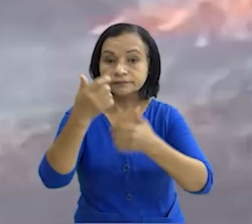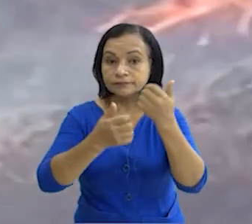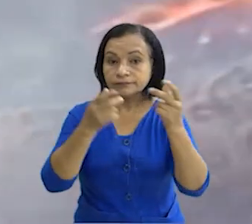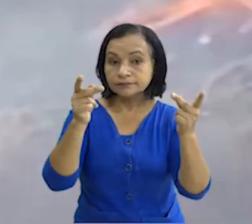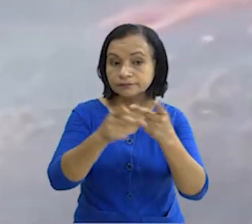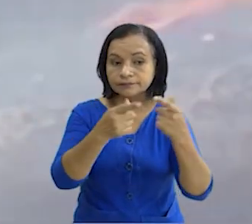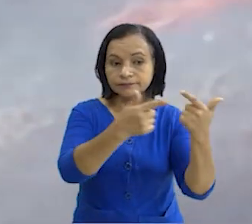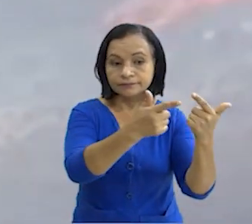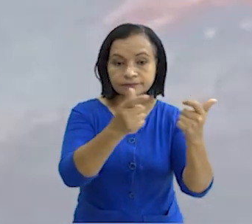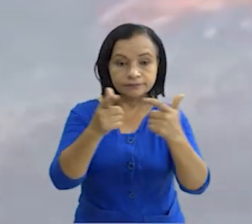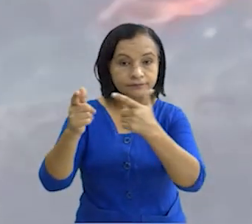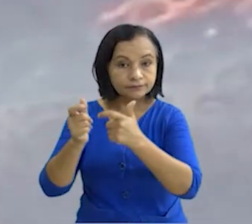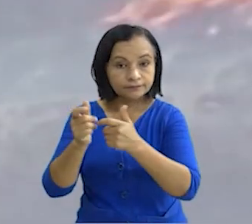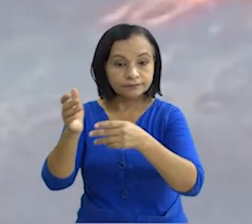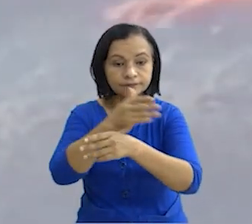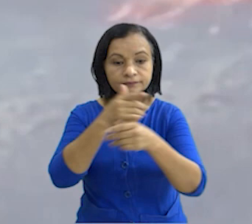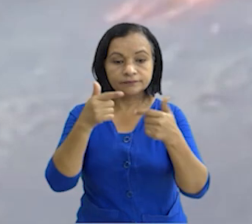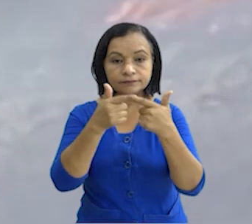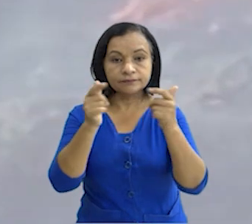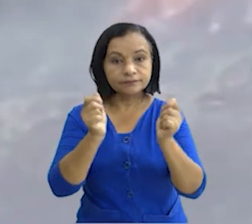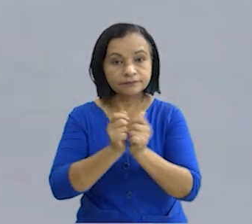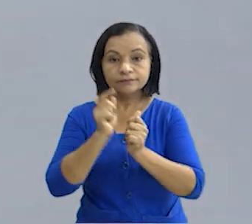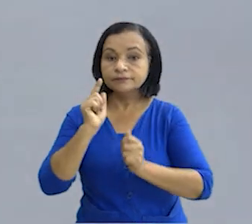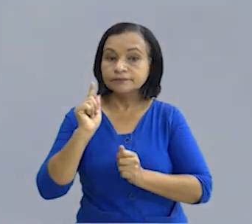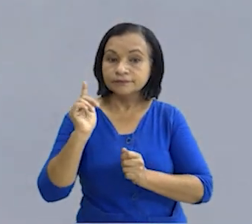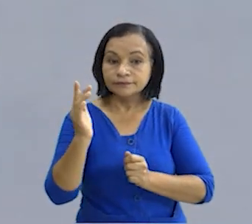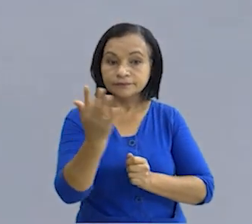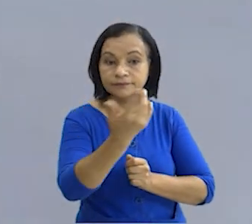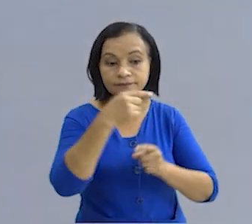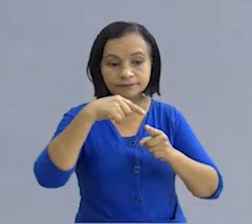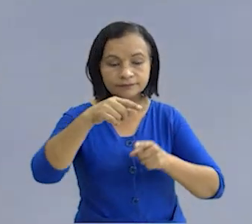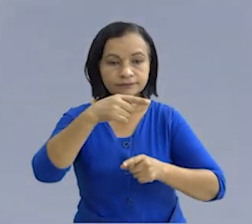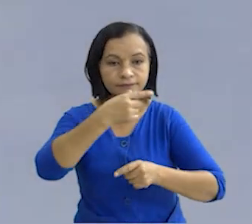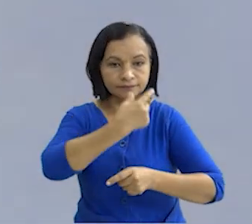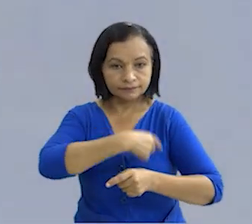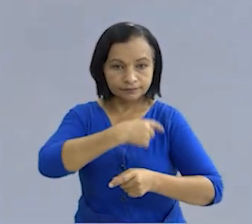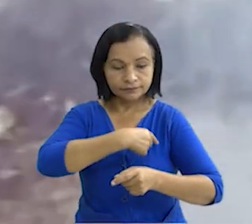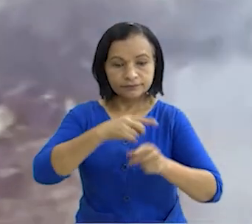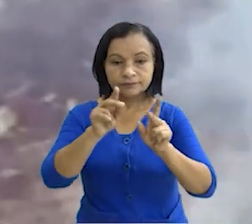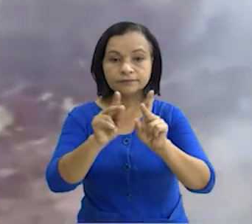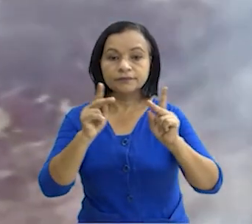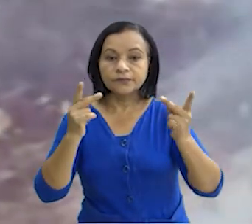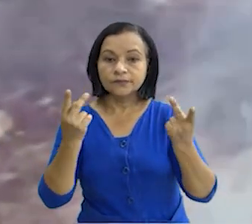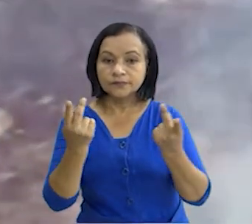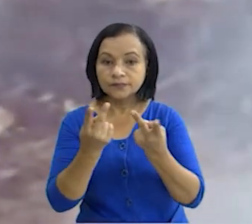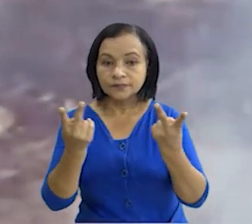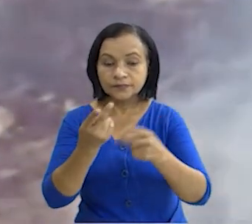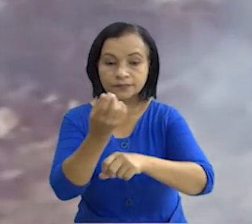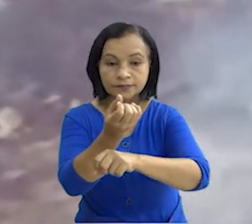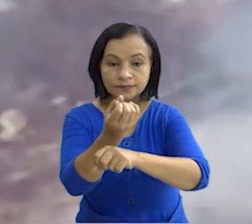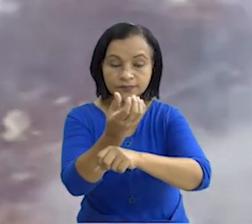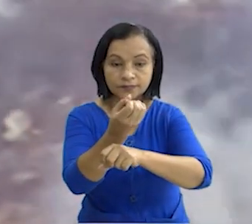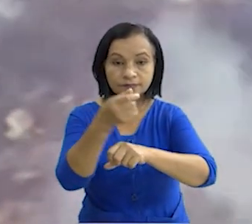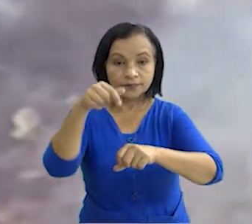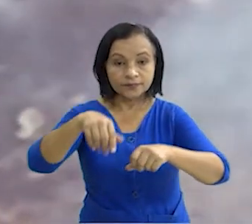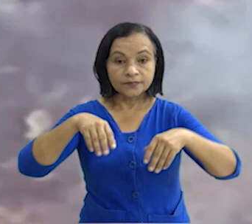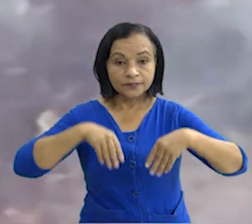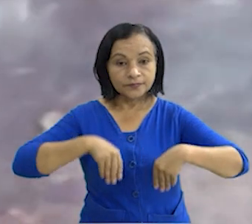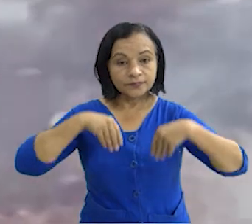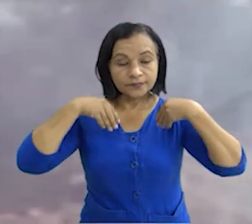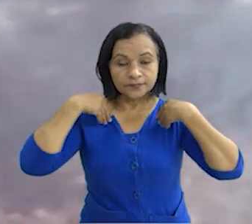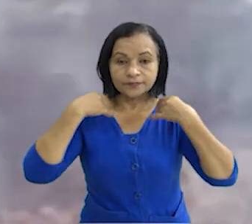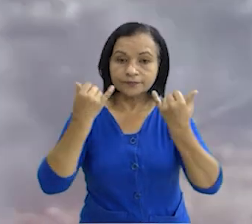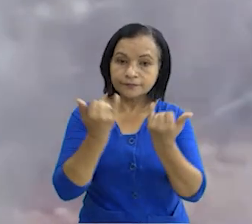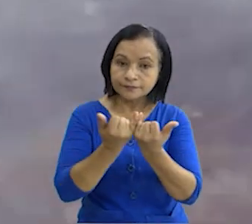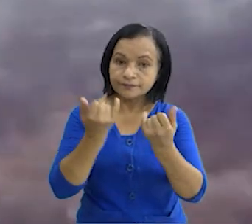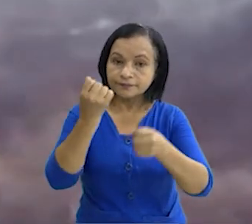entre las brigadas que están organizadas en todo el territorio, en las escuelas, en las poblaciones, en la alcaldía. Las brigadas están listas